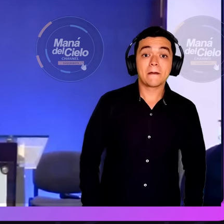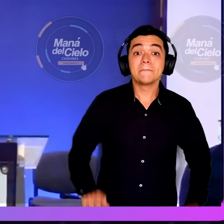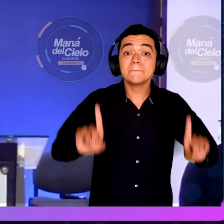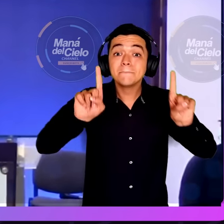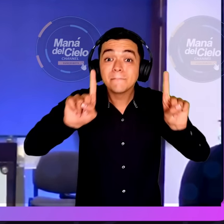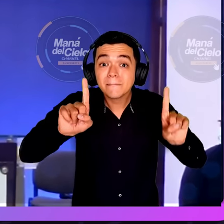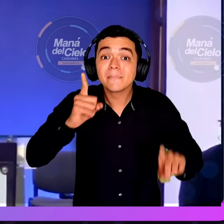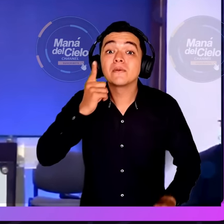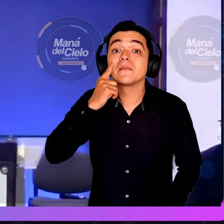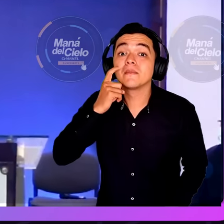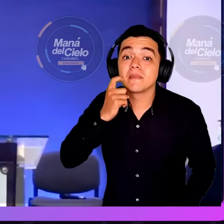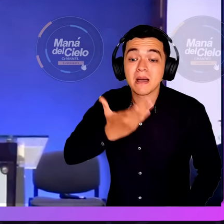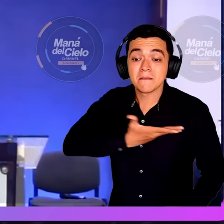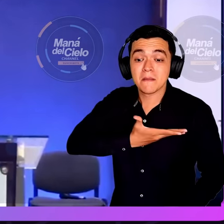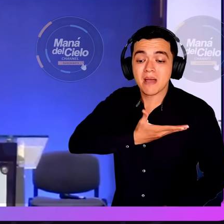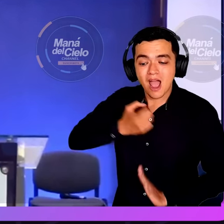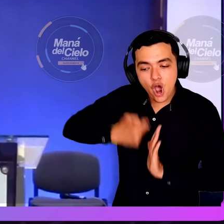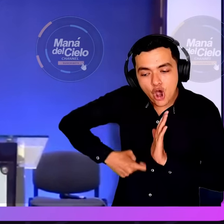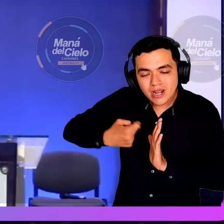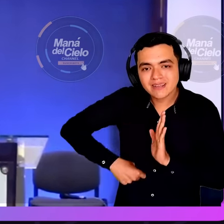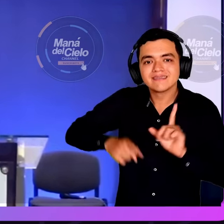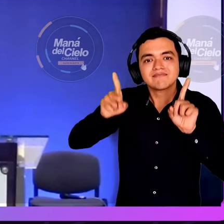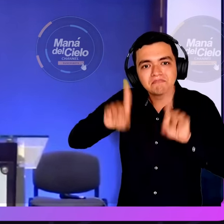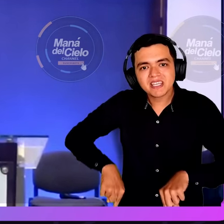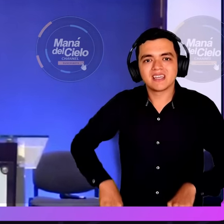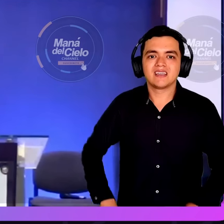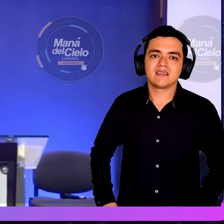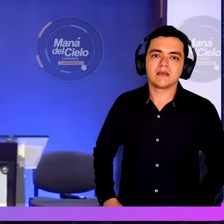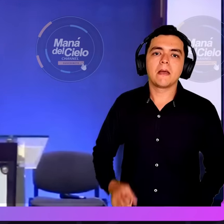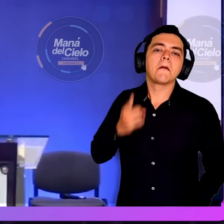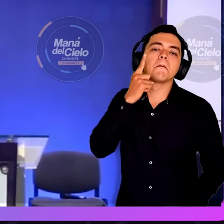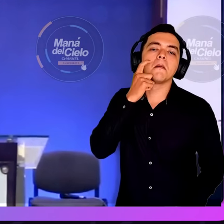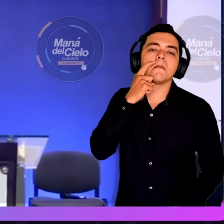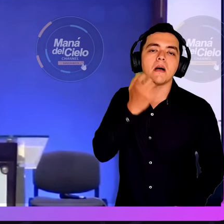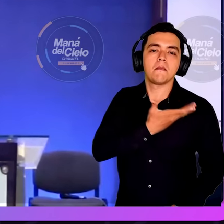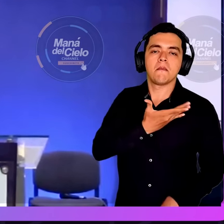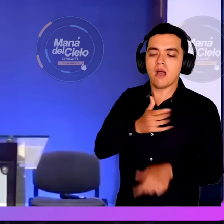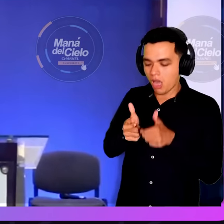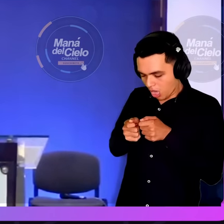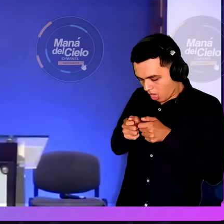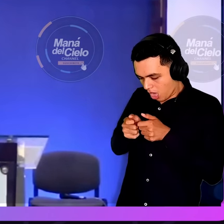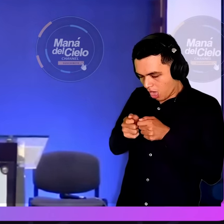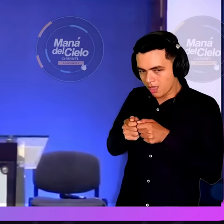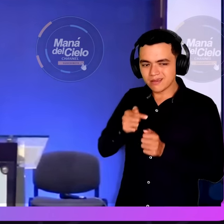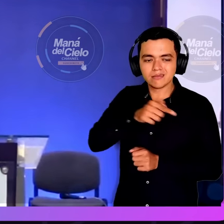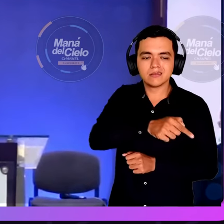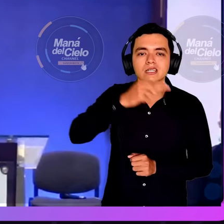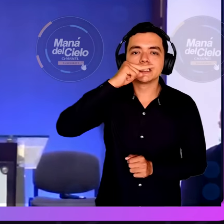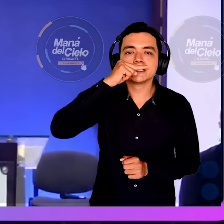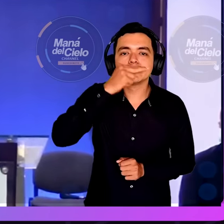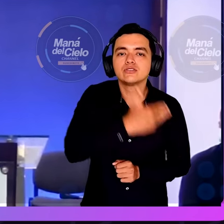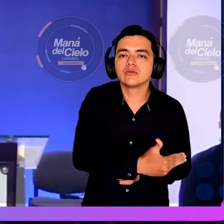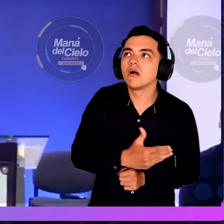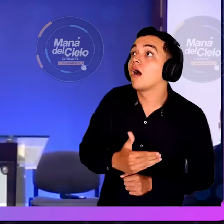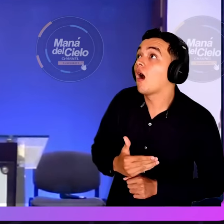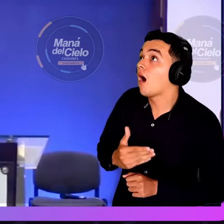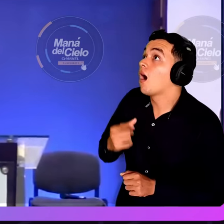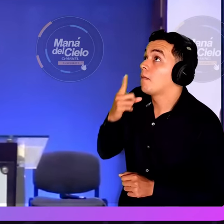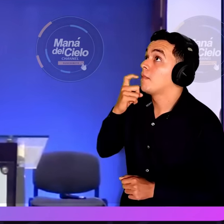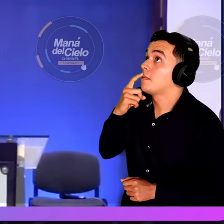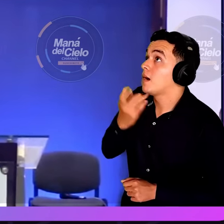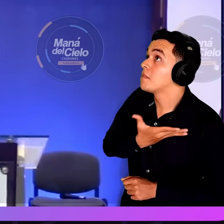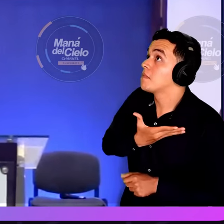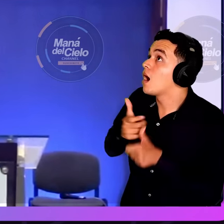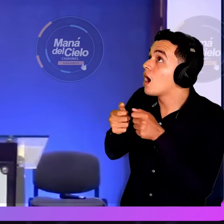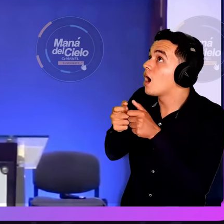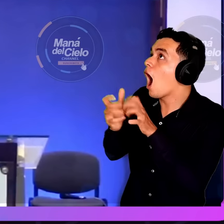porque entró a un programa y el programa le enseñó lo que tenía que hacer. Cantidad, hermanos, de personas atadas y metidas. Hay que orar por